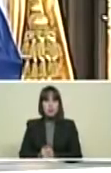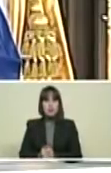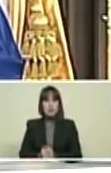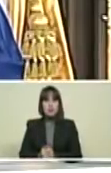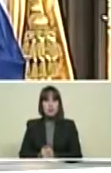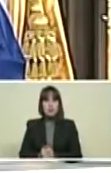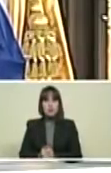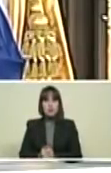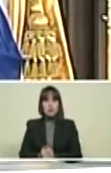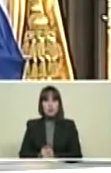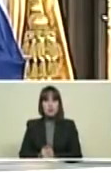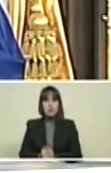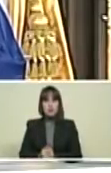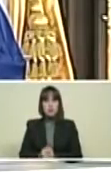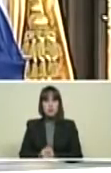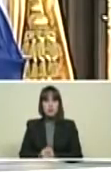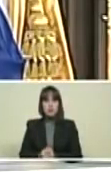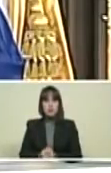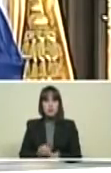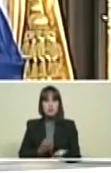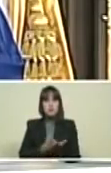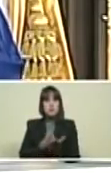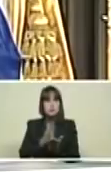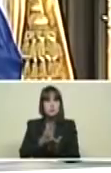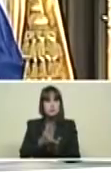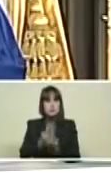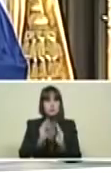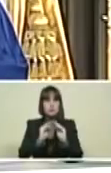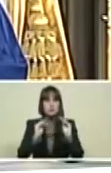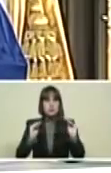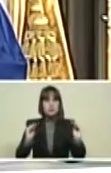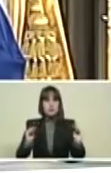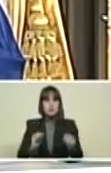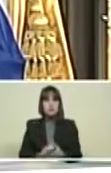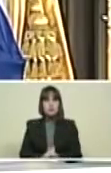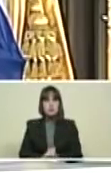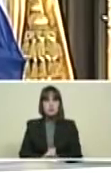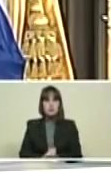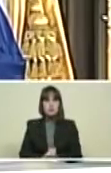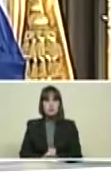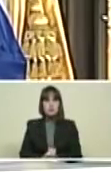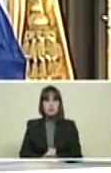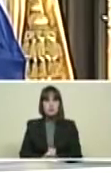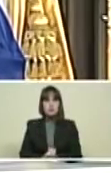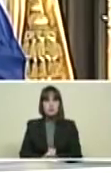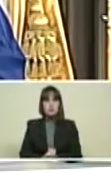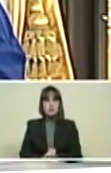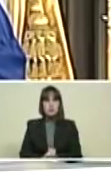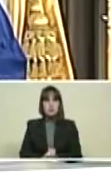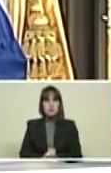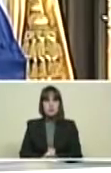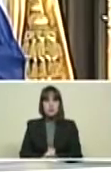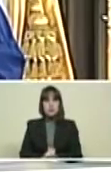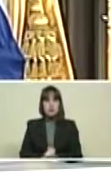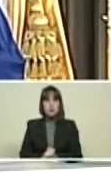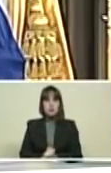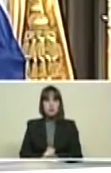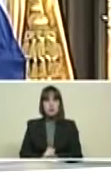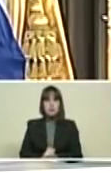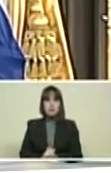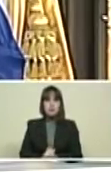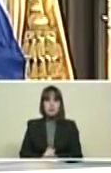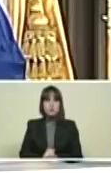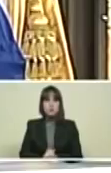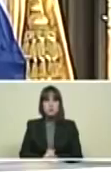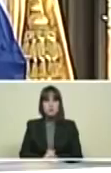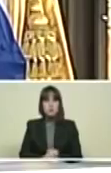la educación, es el camino de la transformación espiritual, es el camino del amor, es el camino de la verdad.